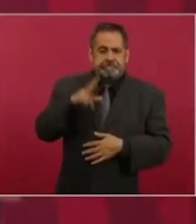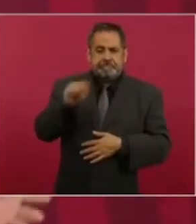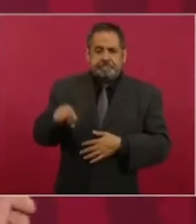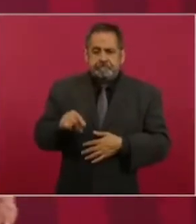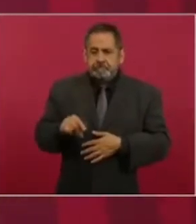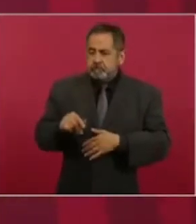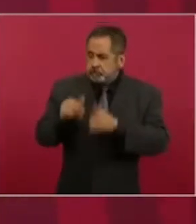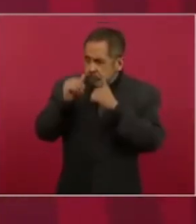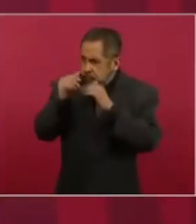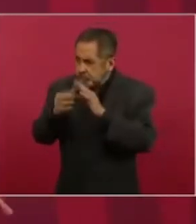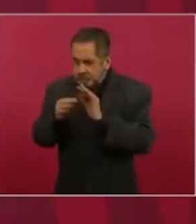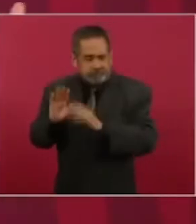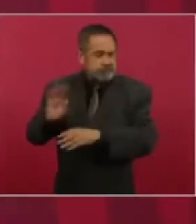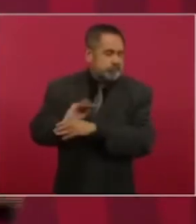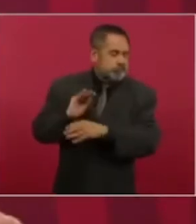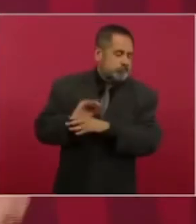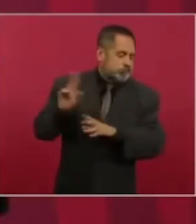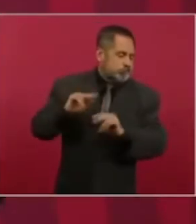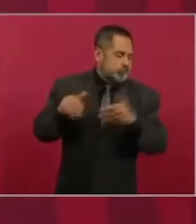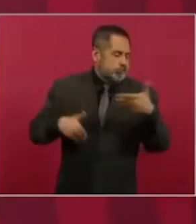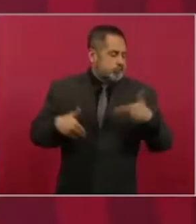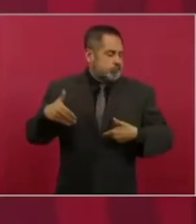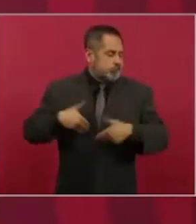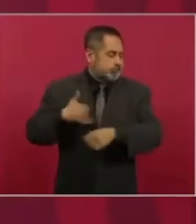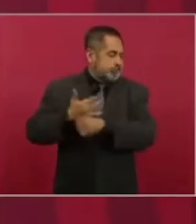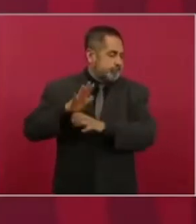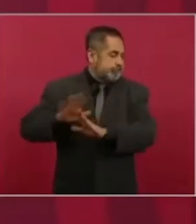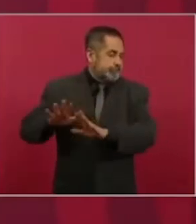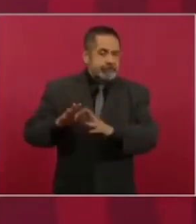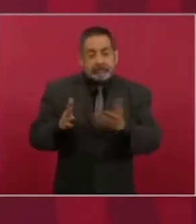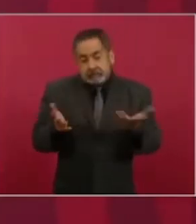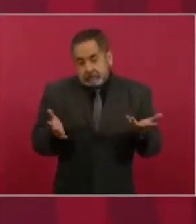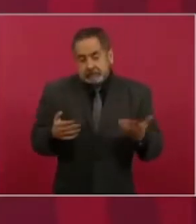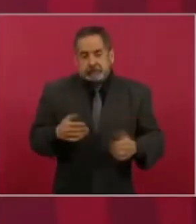escuchar nada de eso, les molesta.